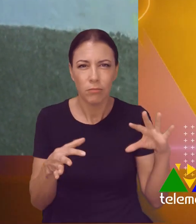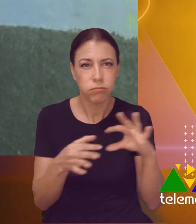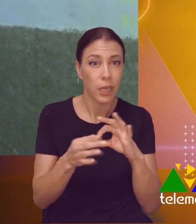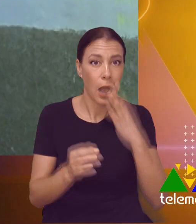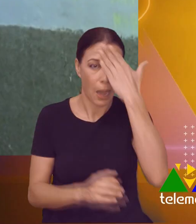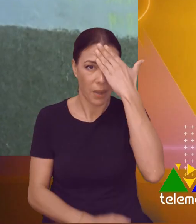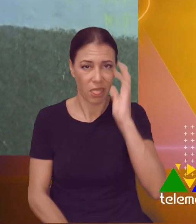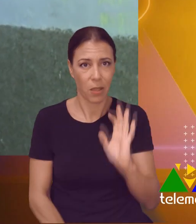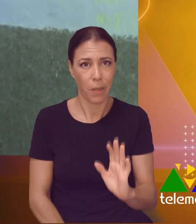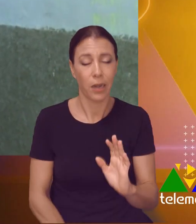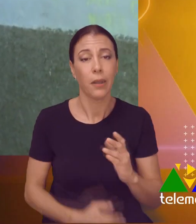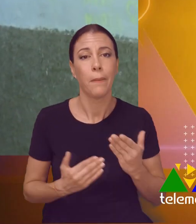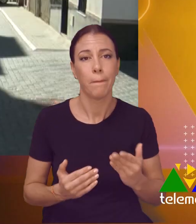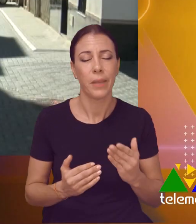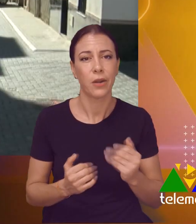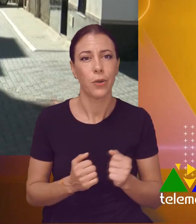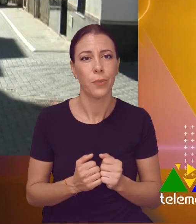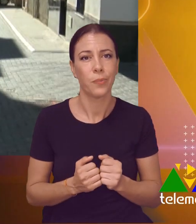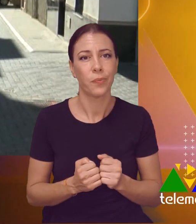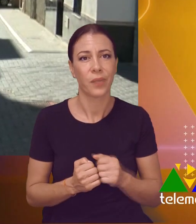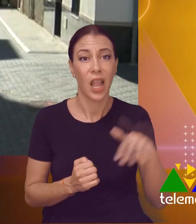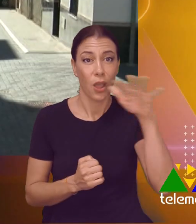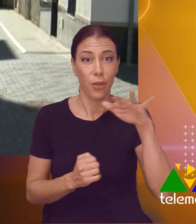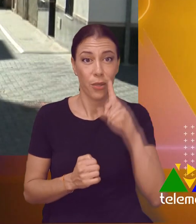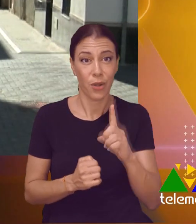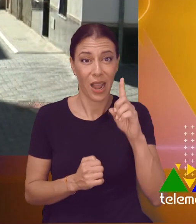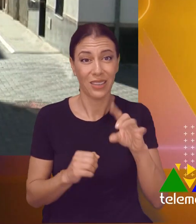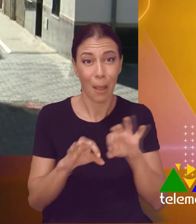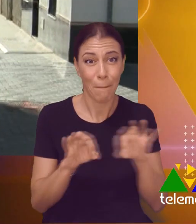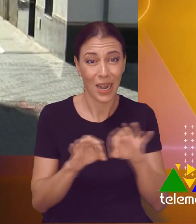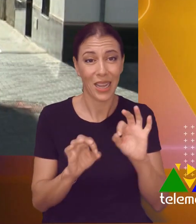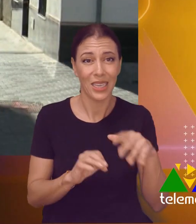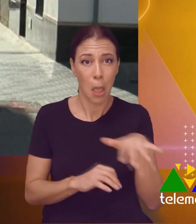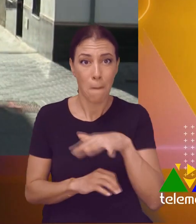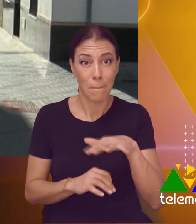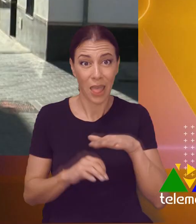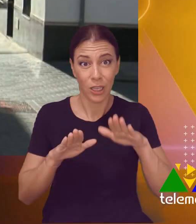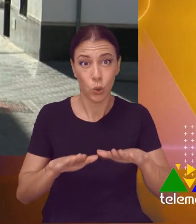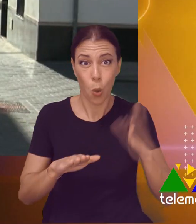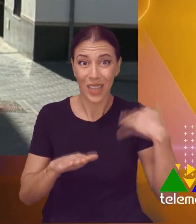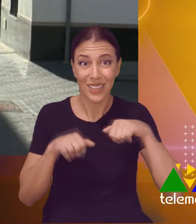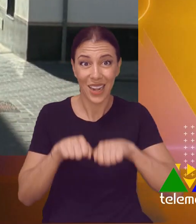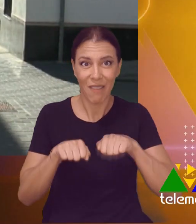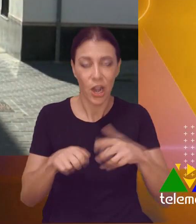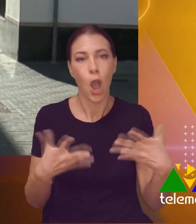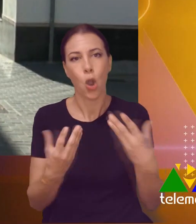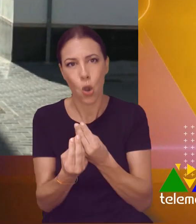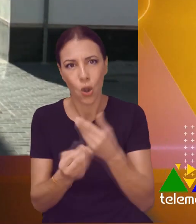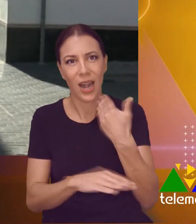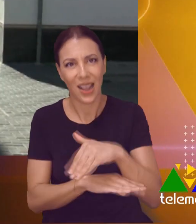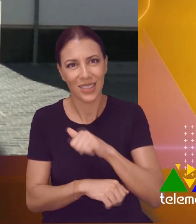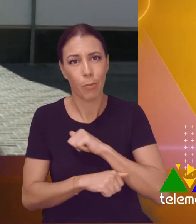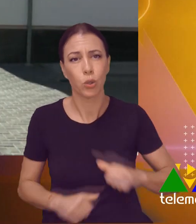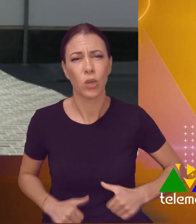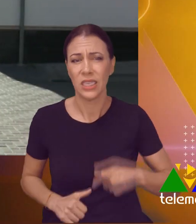la parte alta de las Parragueras, de la plaza donde estuvo el lavadero, con la calle Portuguesa, que son las calles principales que tenía el